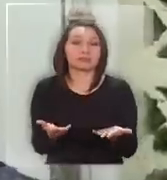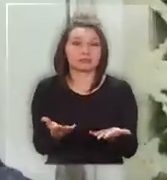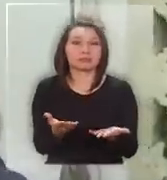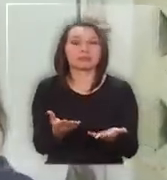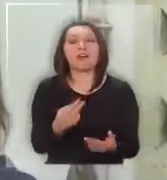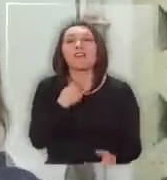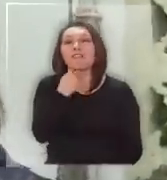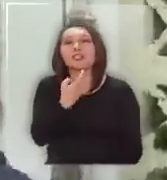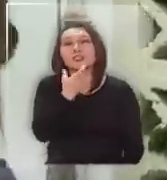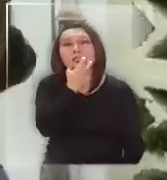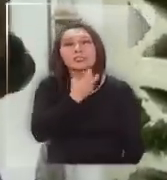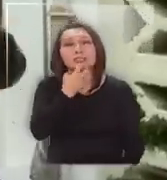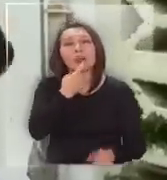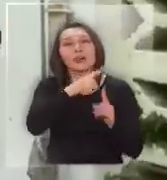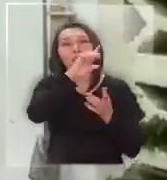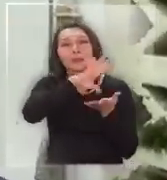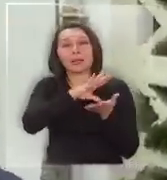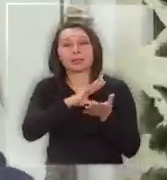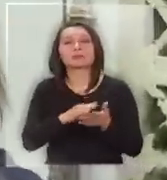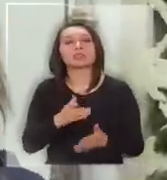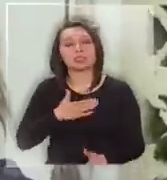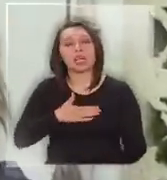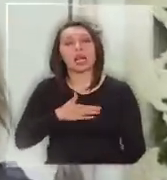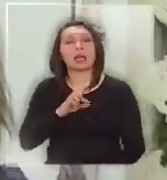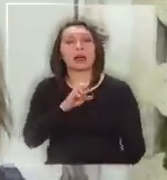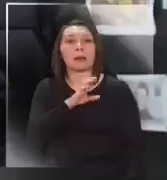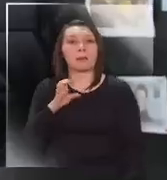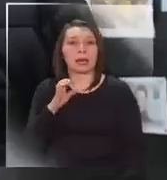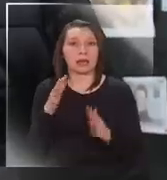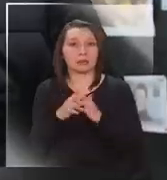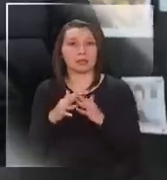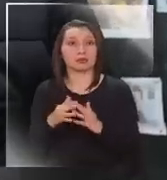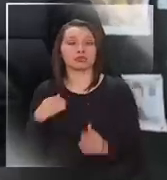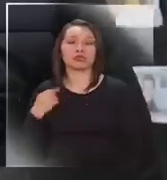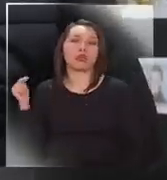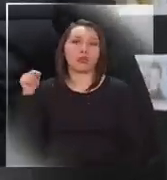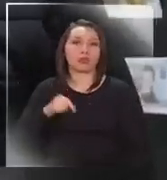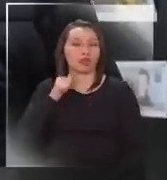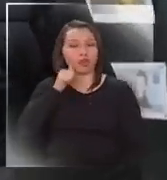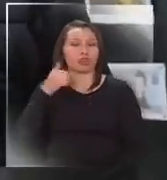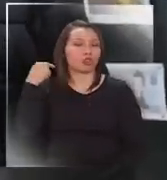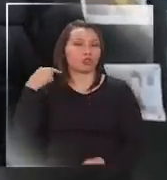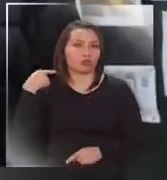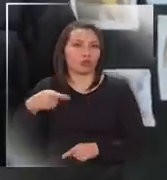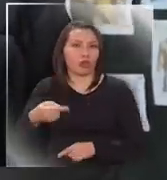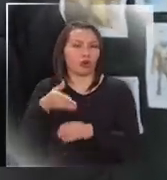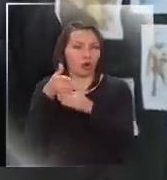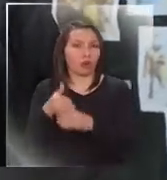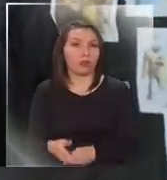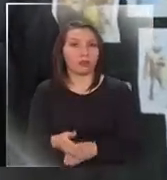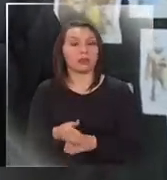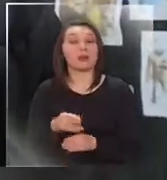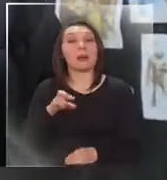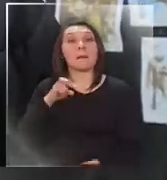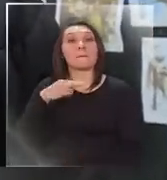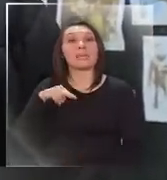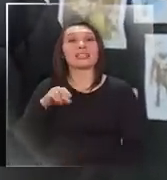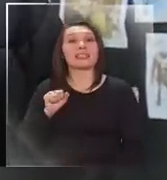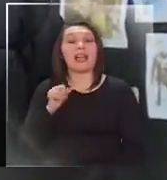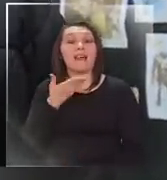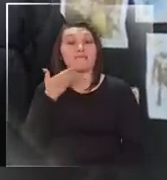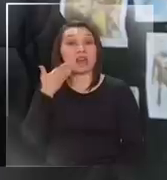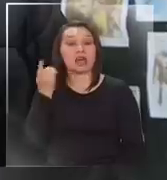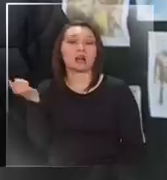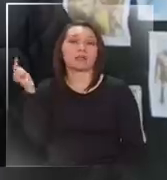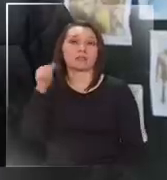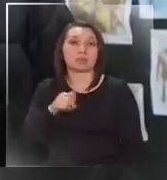como con... De pre-militar. Sí, de pre-militar. Yo vengo todos los días desde Peñablanca para acá, son 50 kilómetros desde Peñablanca